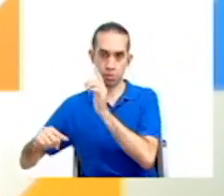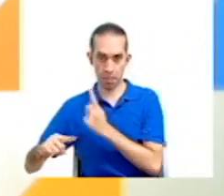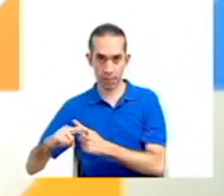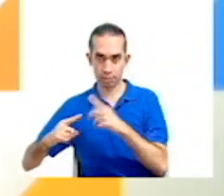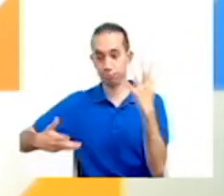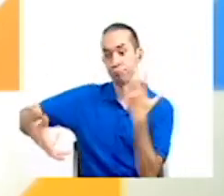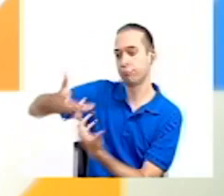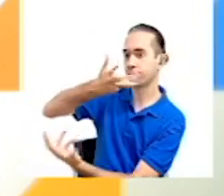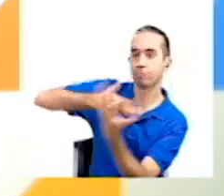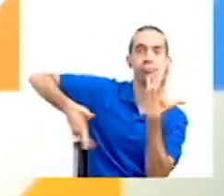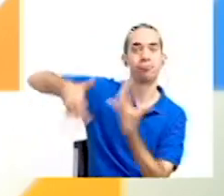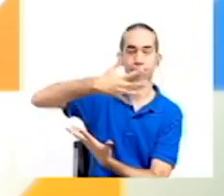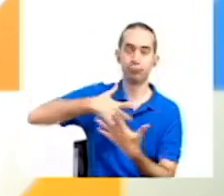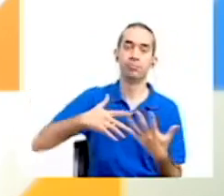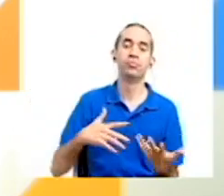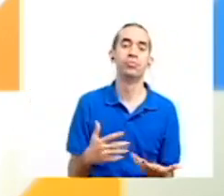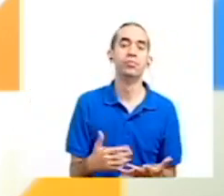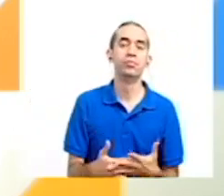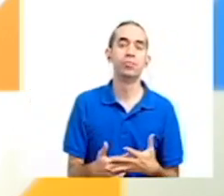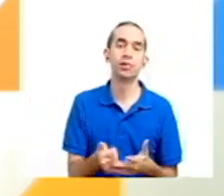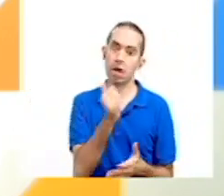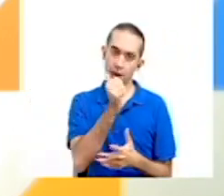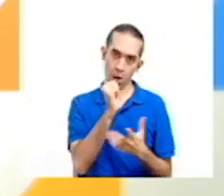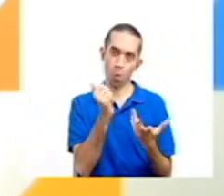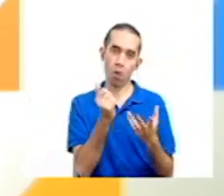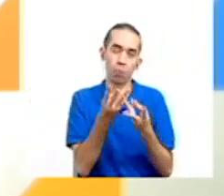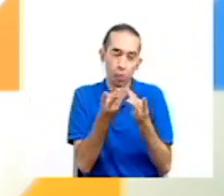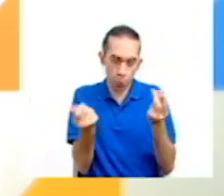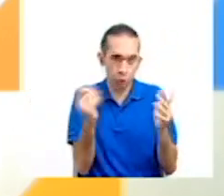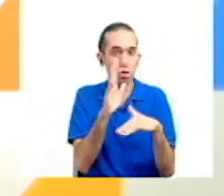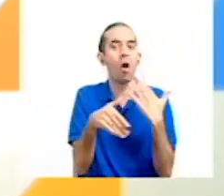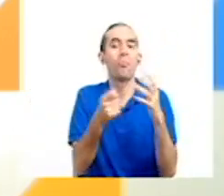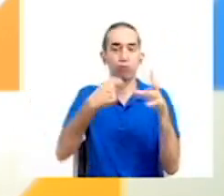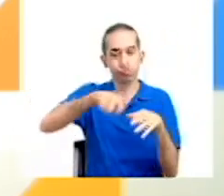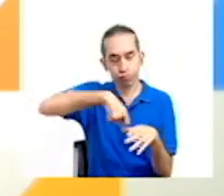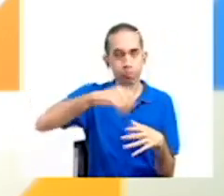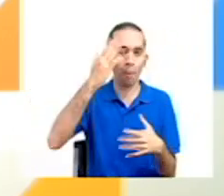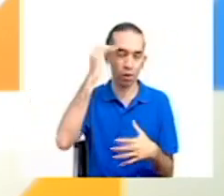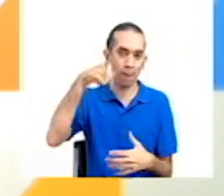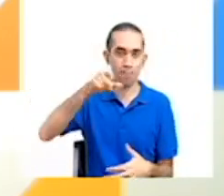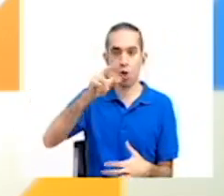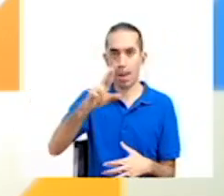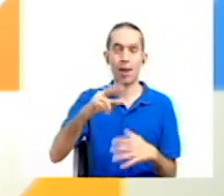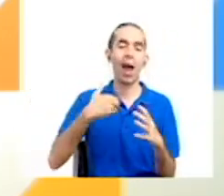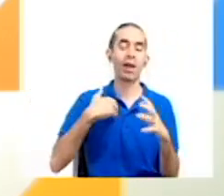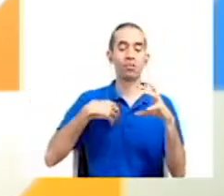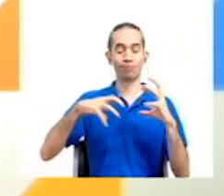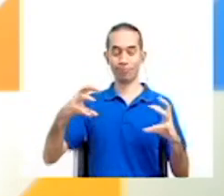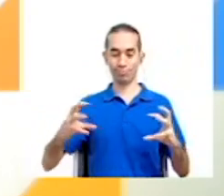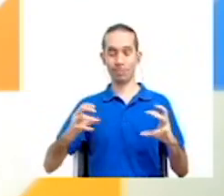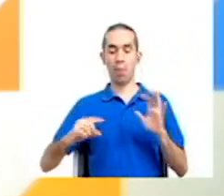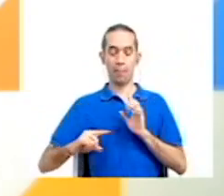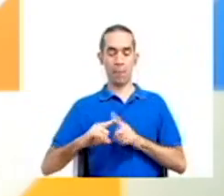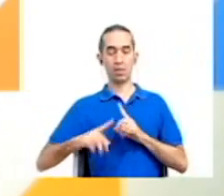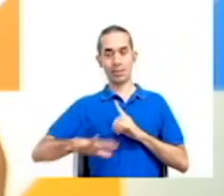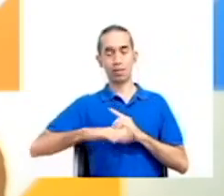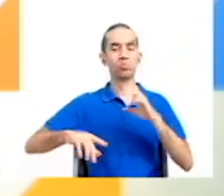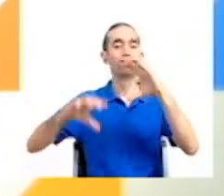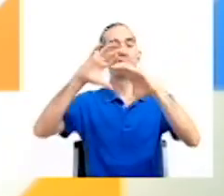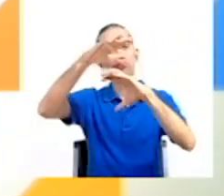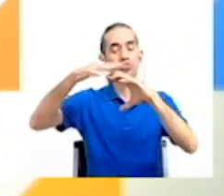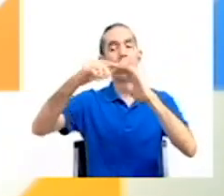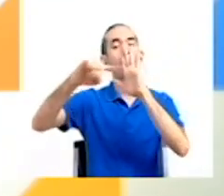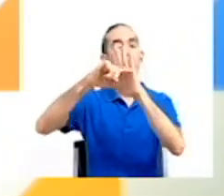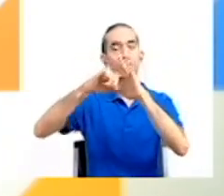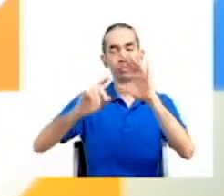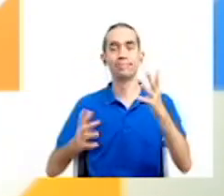el disolvente universal debido a que es polar. Muy bien, excelente. Este sería un breve resumen de lo que es la molécula